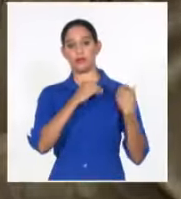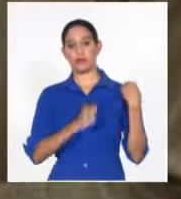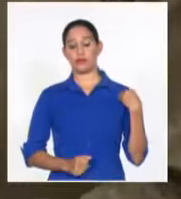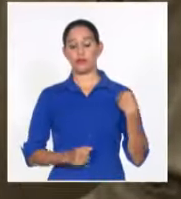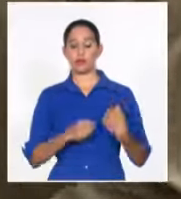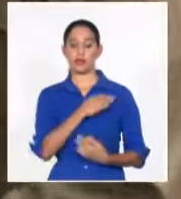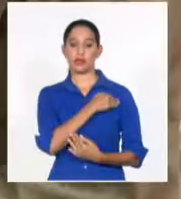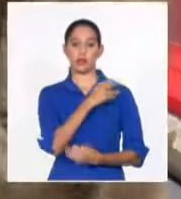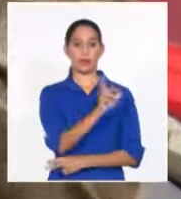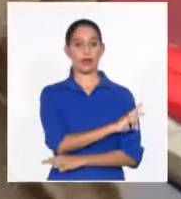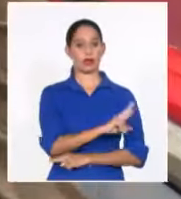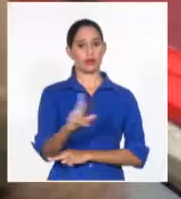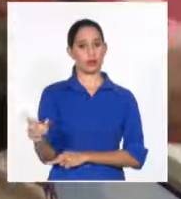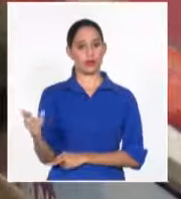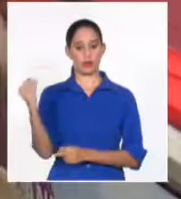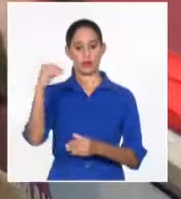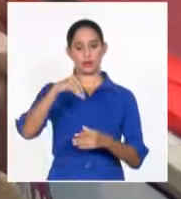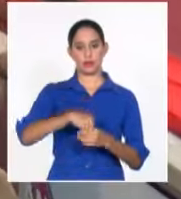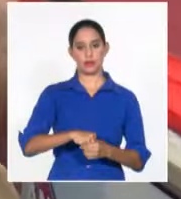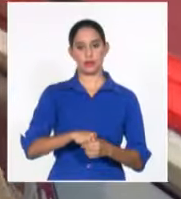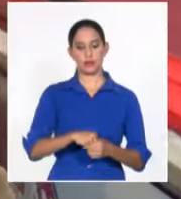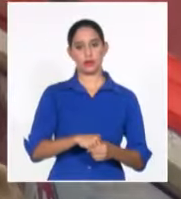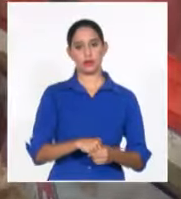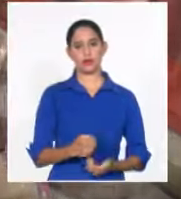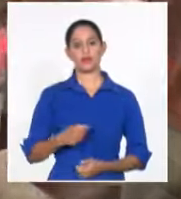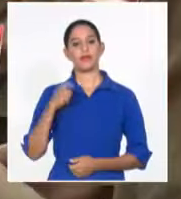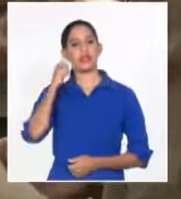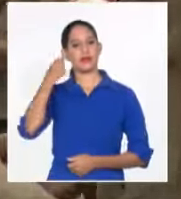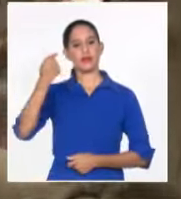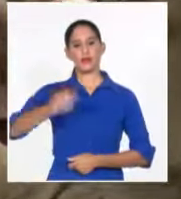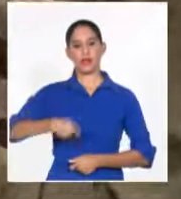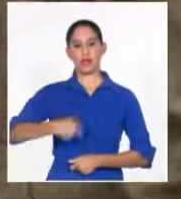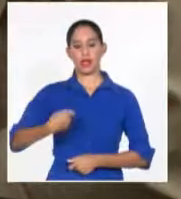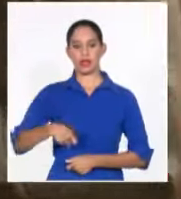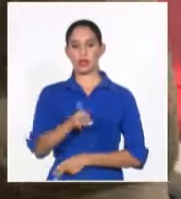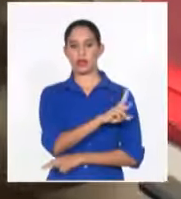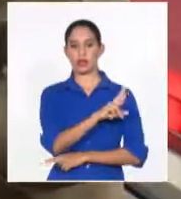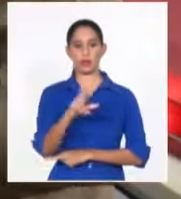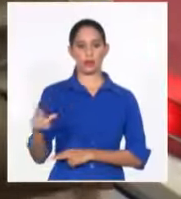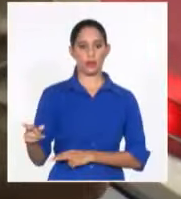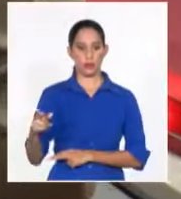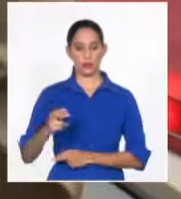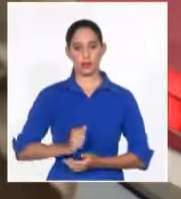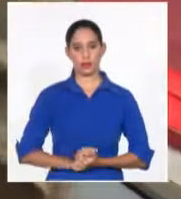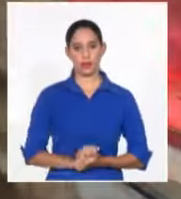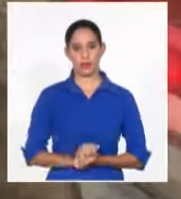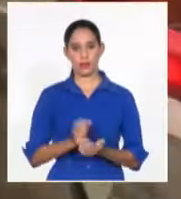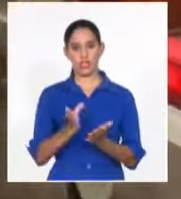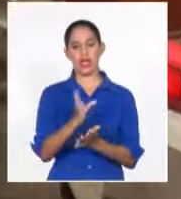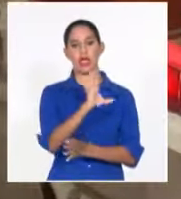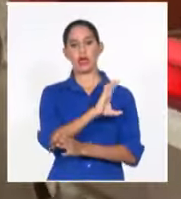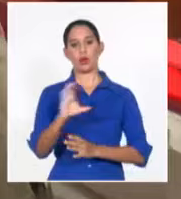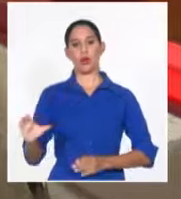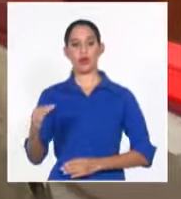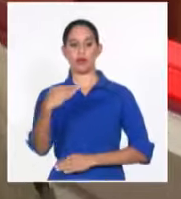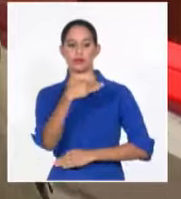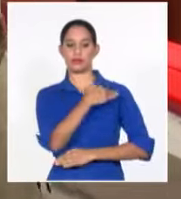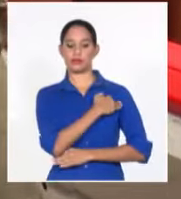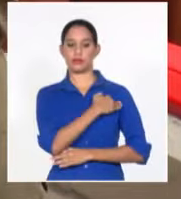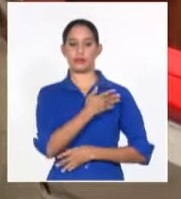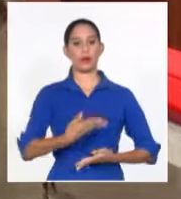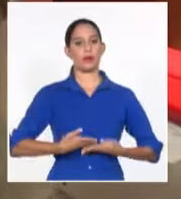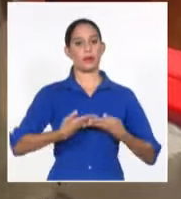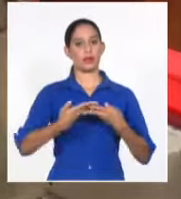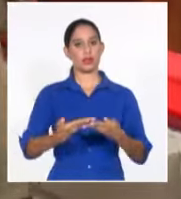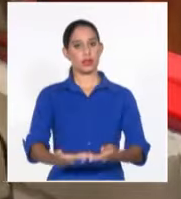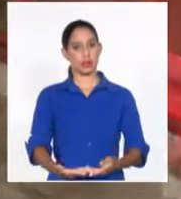del Interior, la Fiscalía General de la República, el Tribunal Supremo Popular, la Escuela Militar, sede del homenaje, y